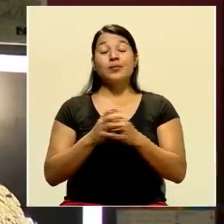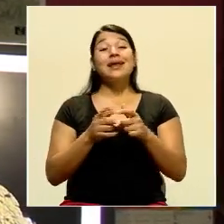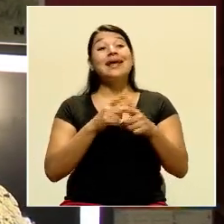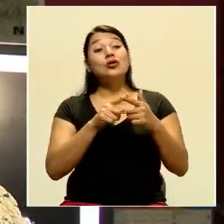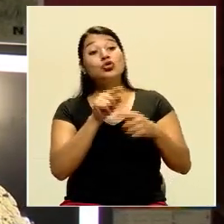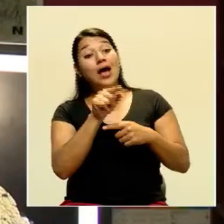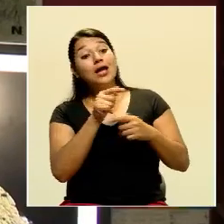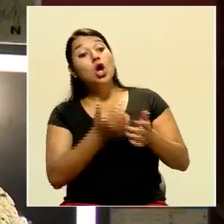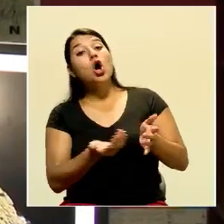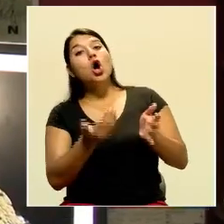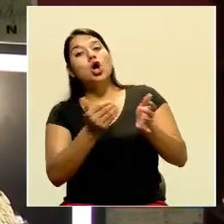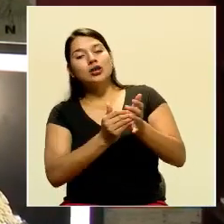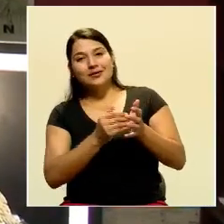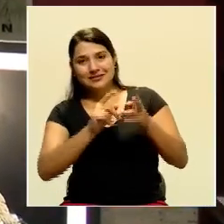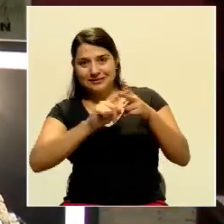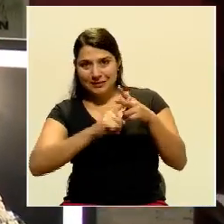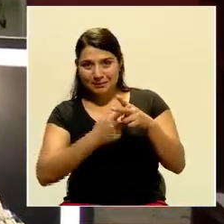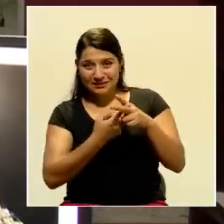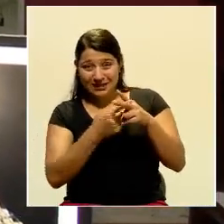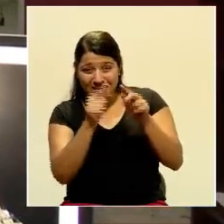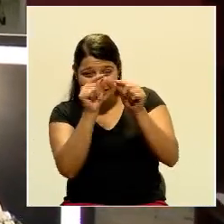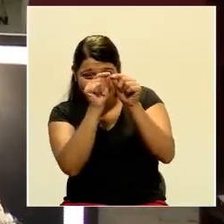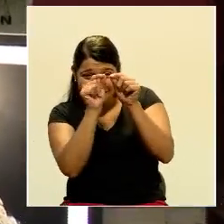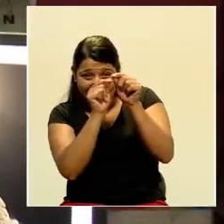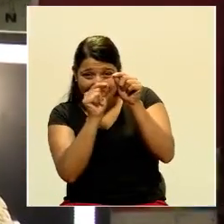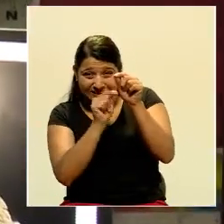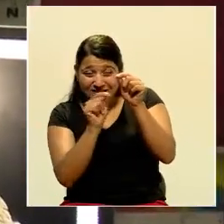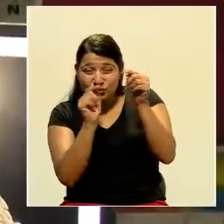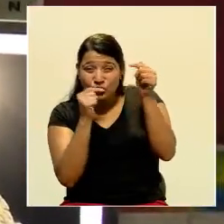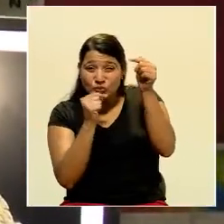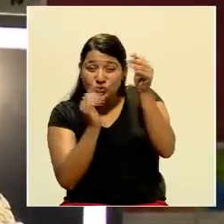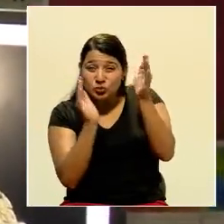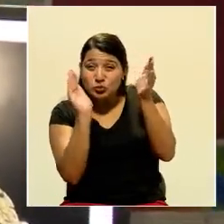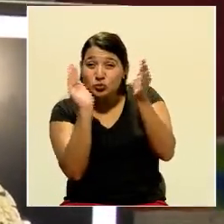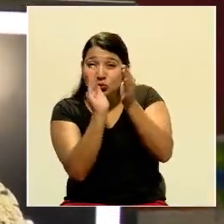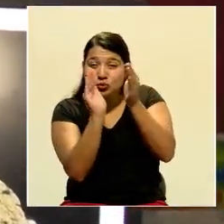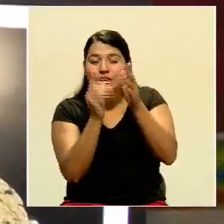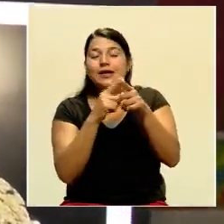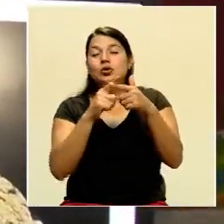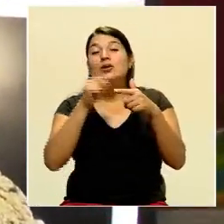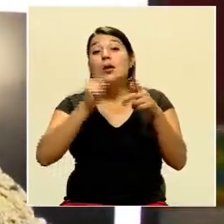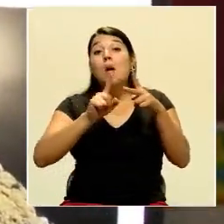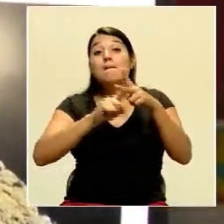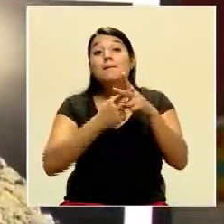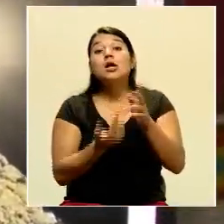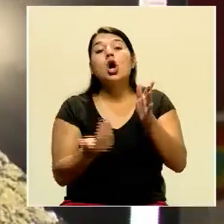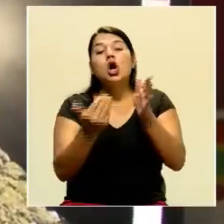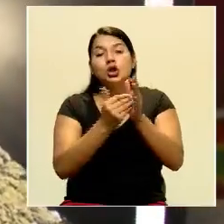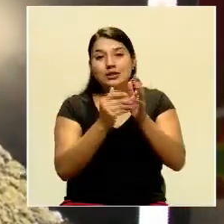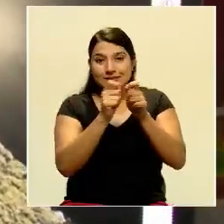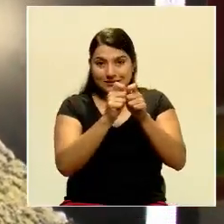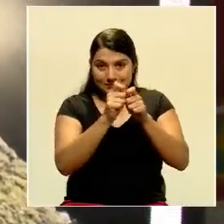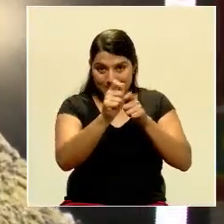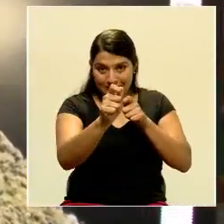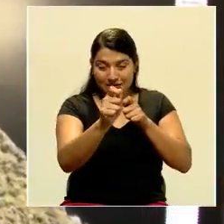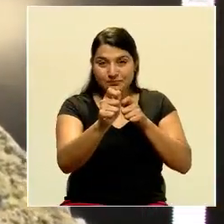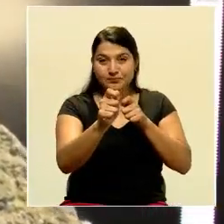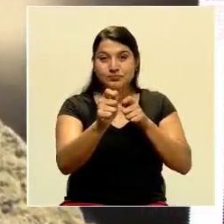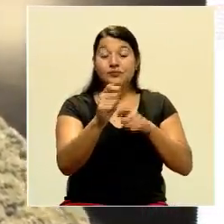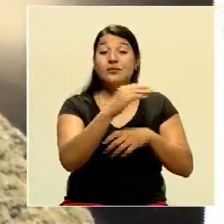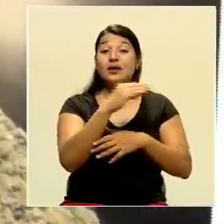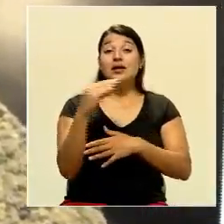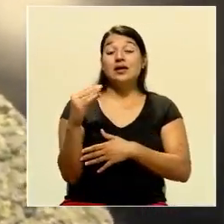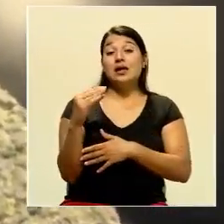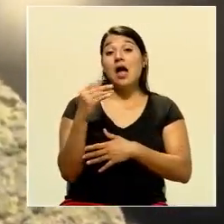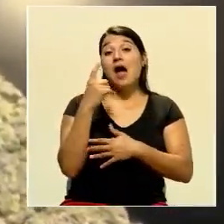tenemos que reempezar aquí, ver, eso es una aceleración por la decompresión de este bloque, porque el bloque se fue,